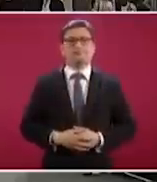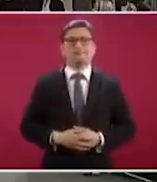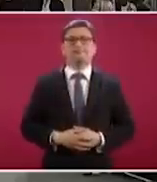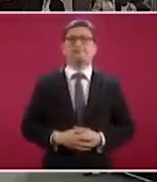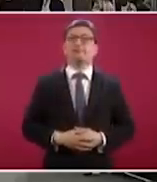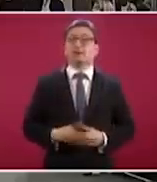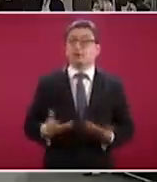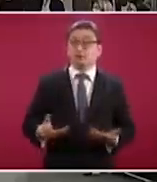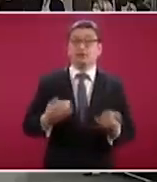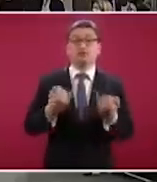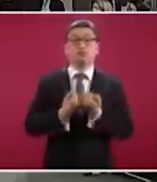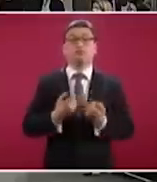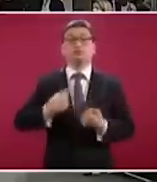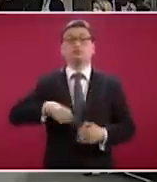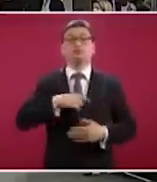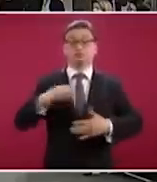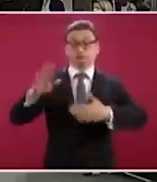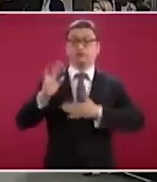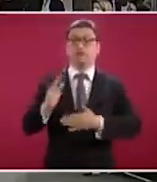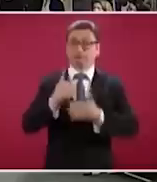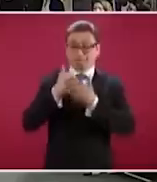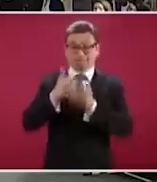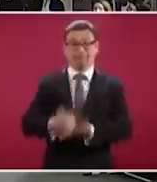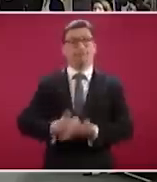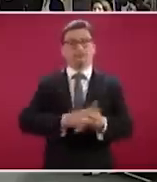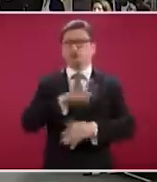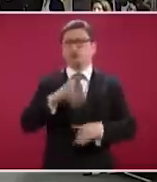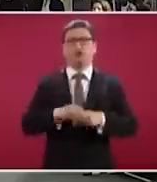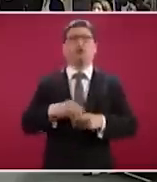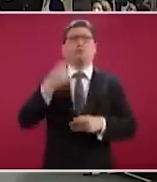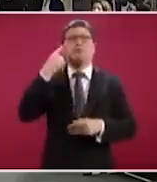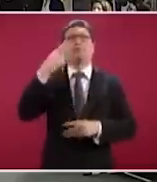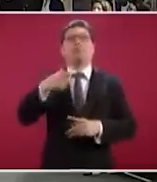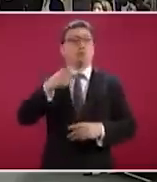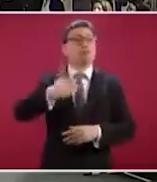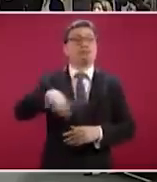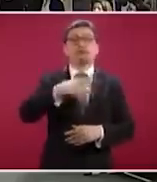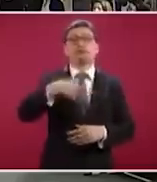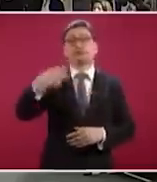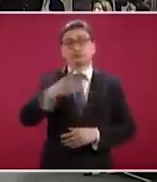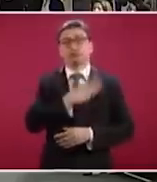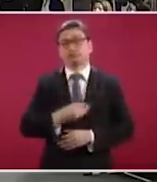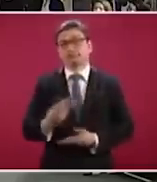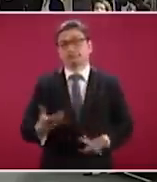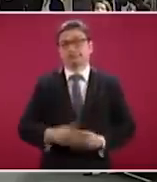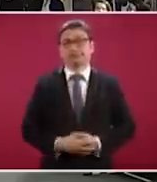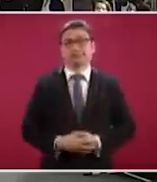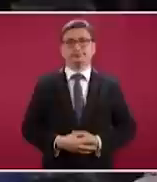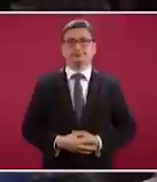y del compromiso de ayudar en todo para que aparezcan sus hijos.